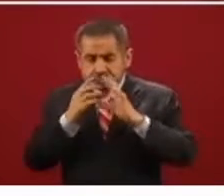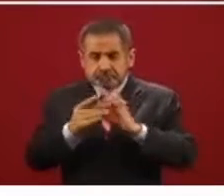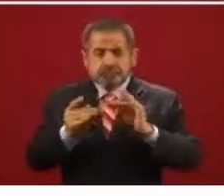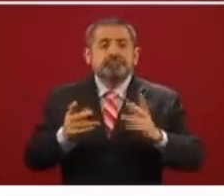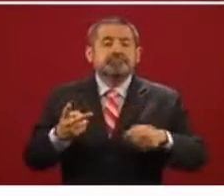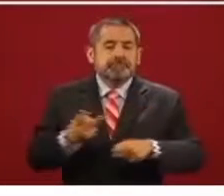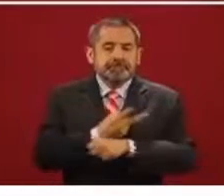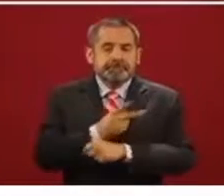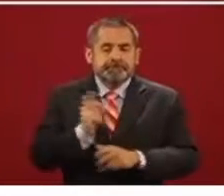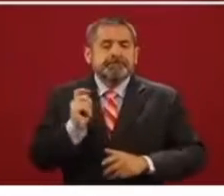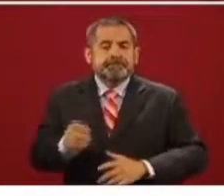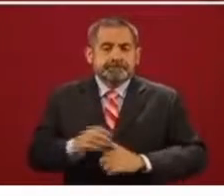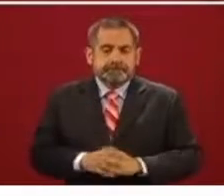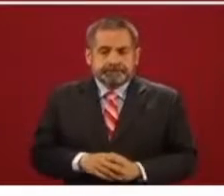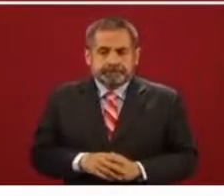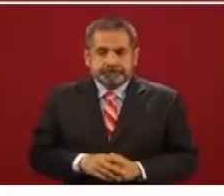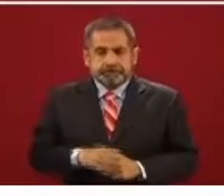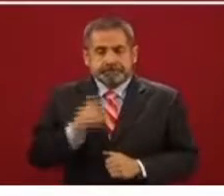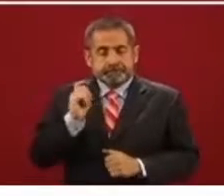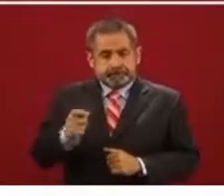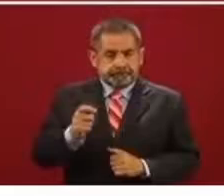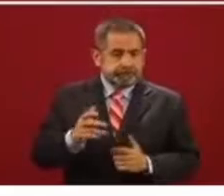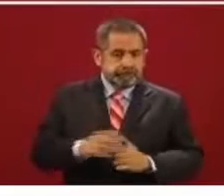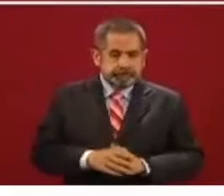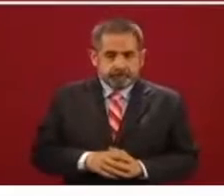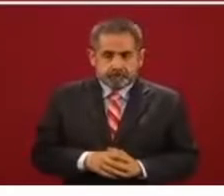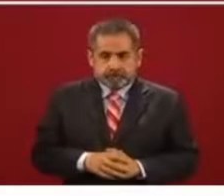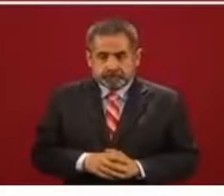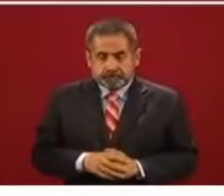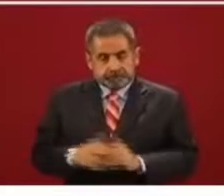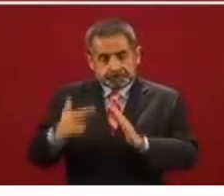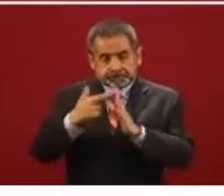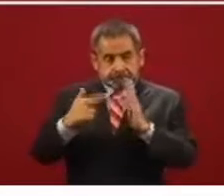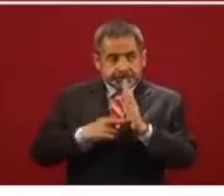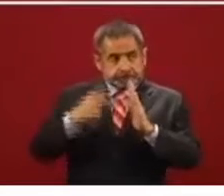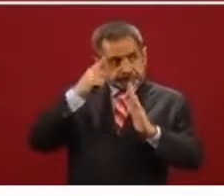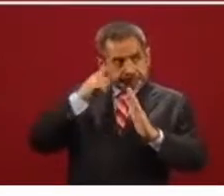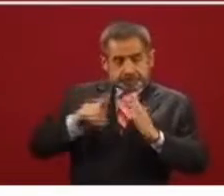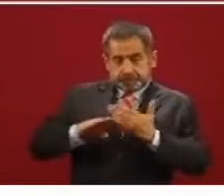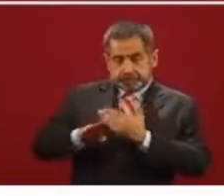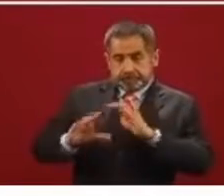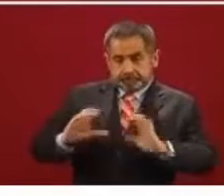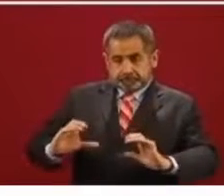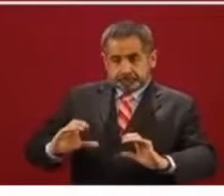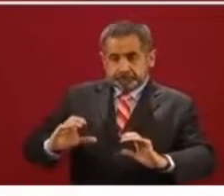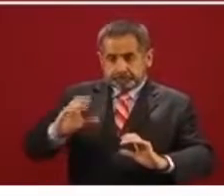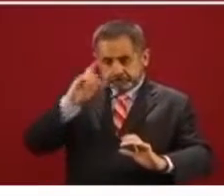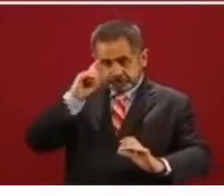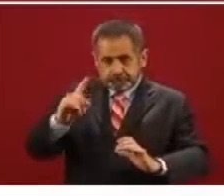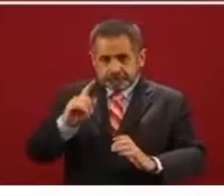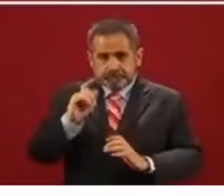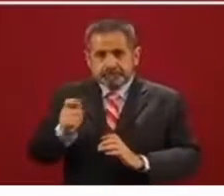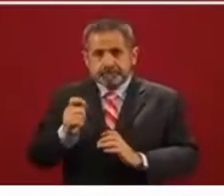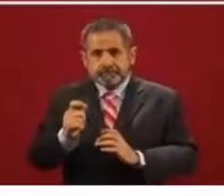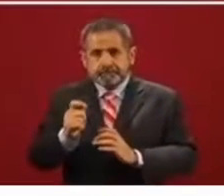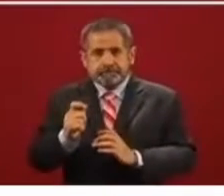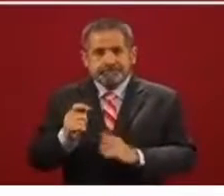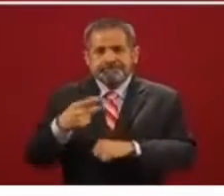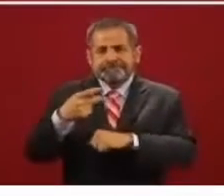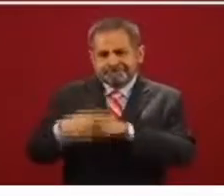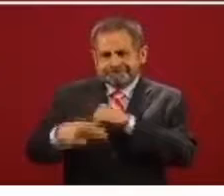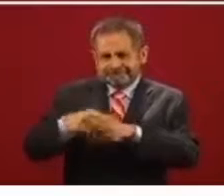ha logrado es que las medidas para lo que se denomina la reducción del riesgo